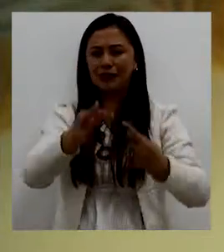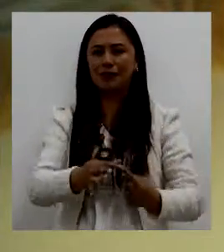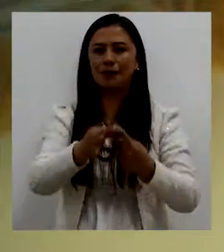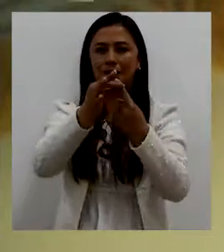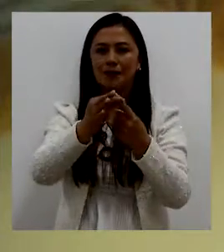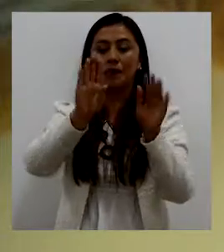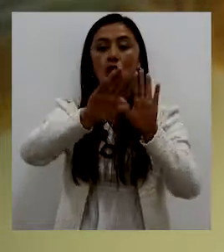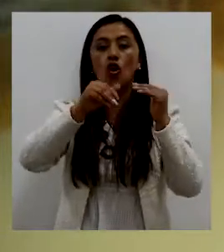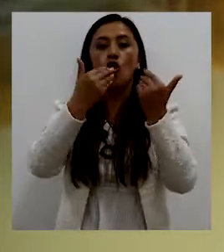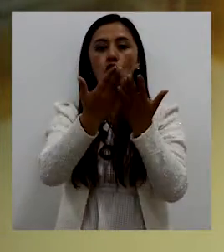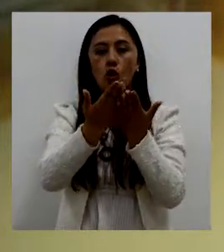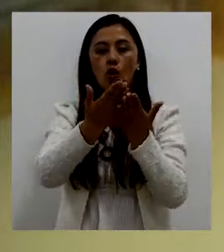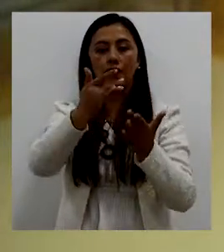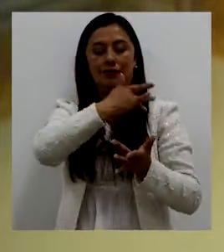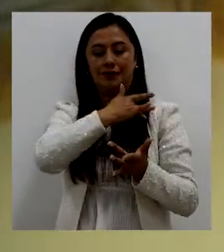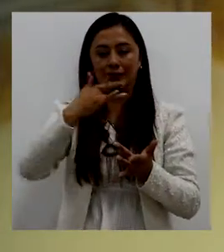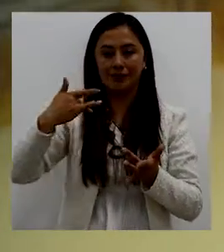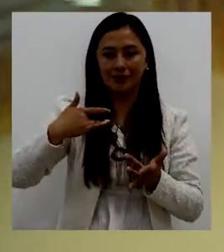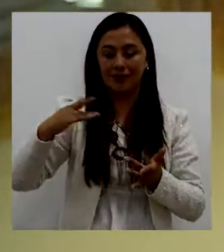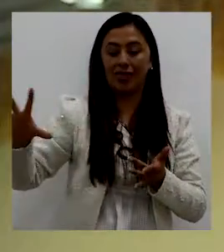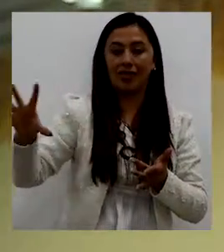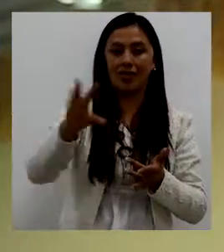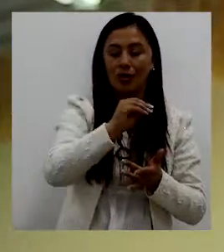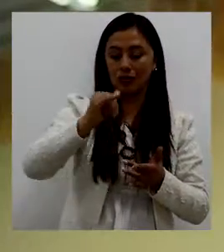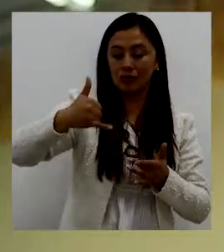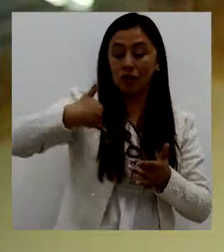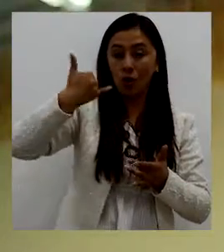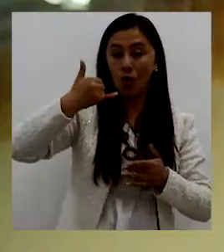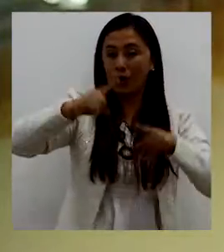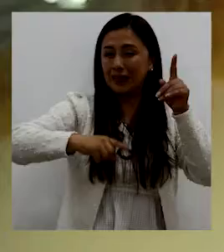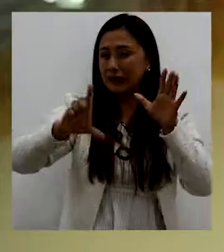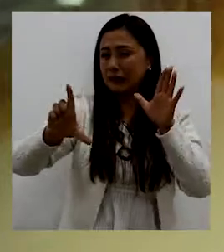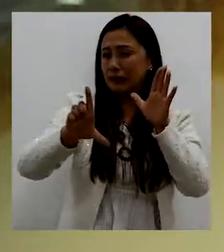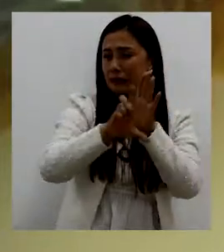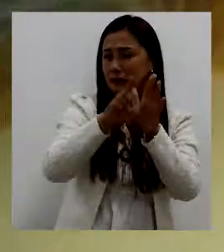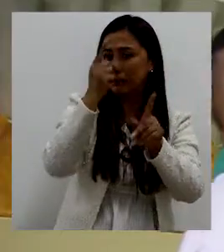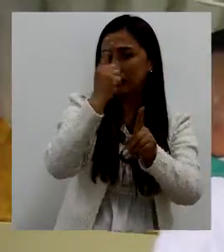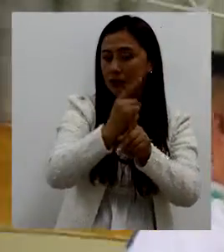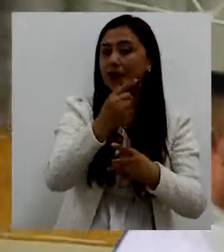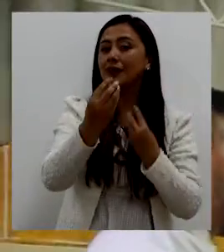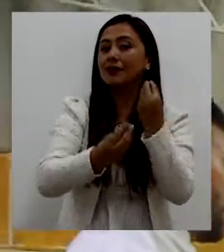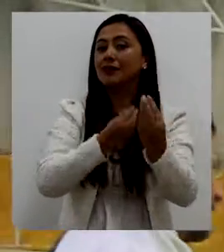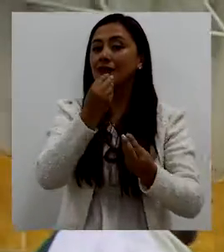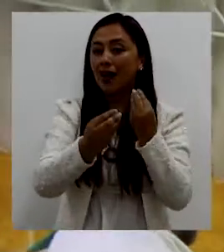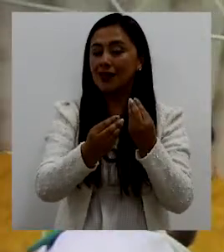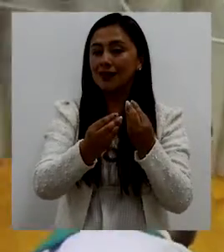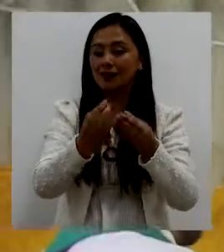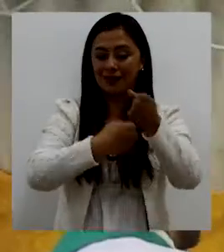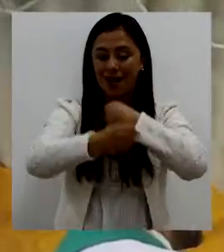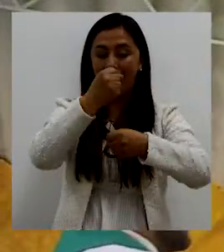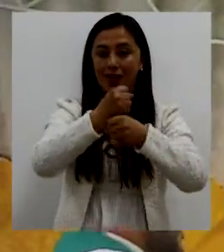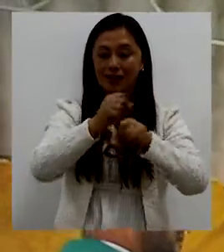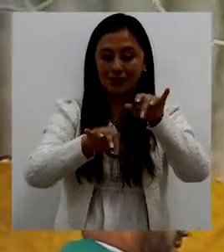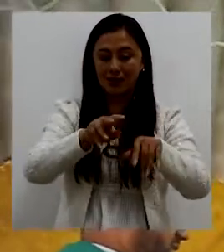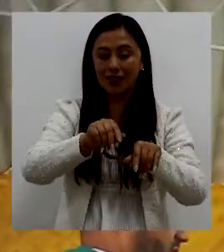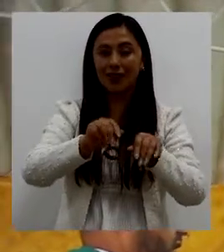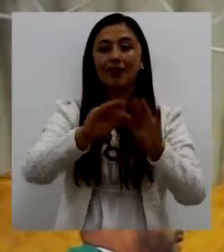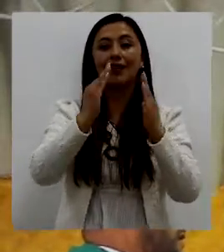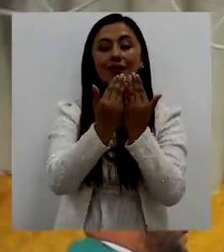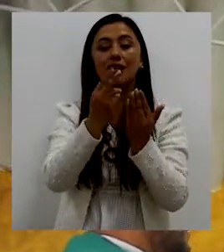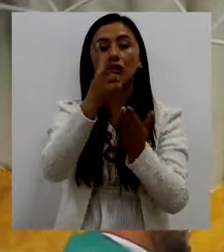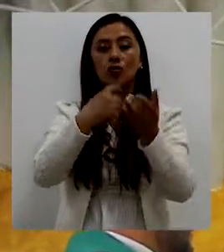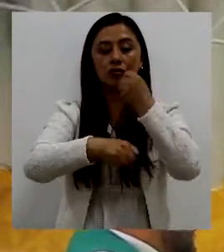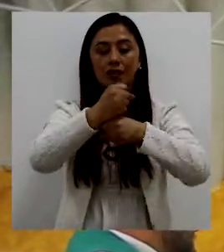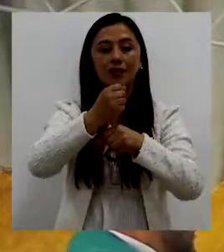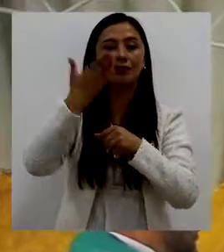educación pública de responsabilidad penal de adolescentes en Colombia, y nosotros como administración municipal durante 2 años venimos preparándonos